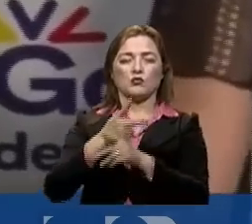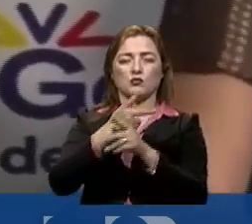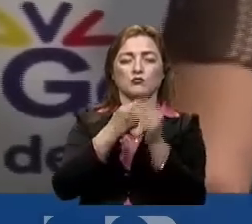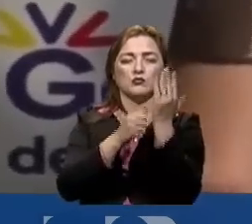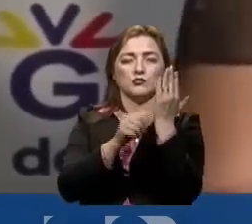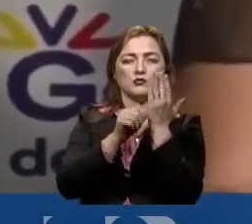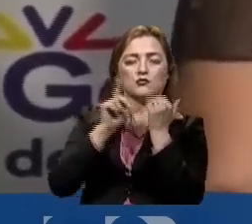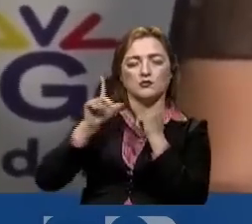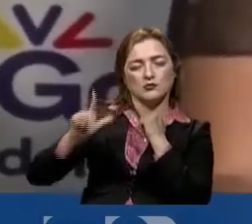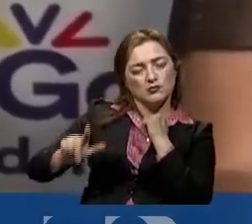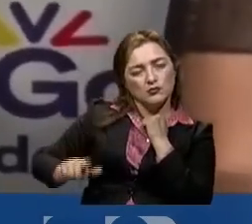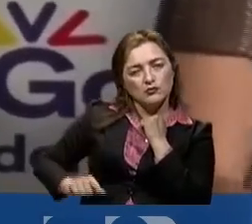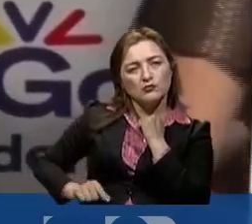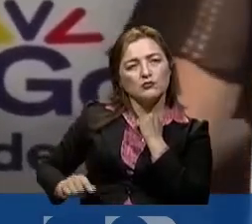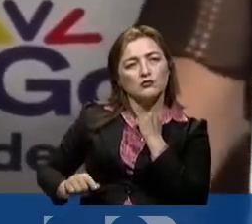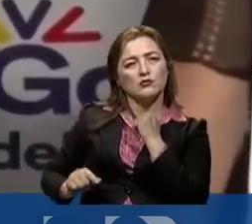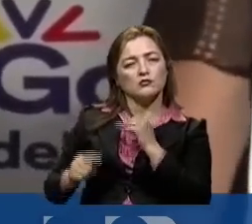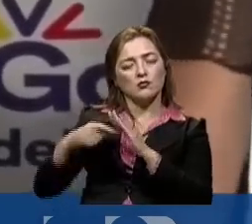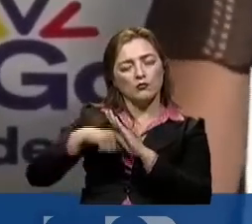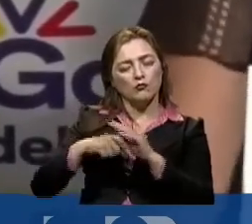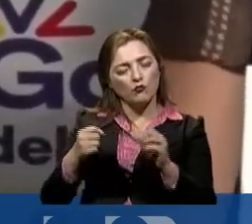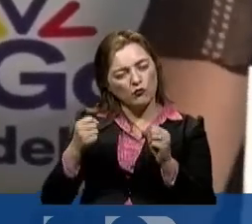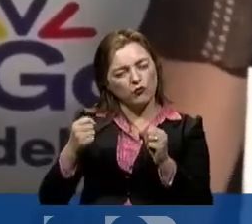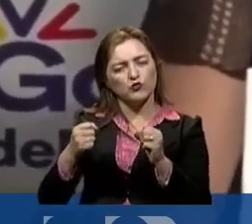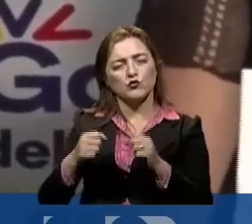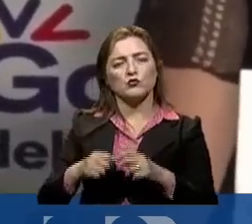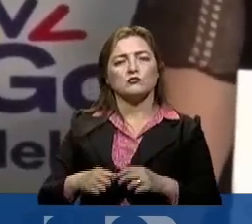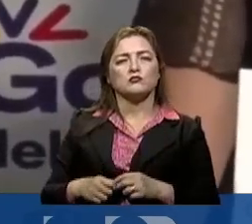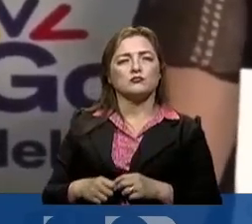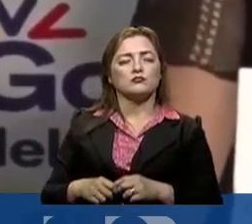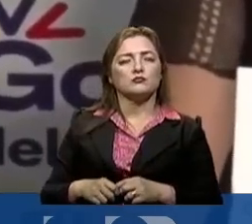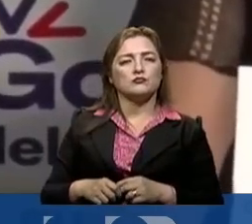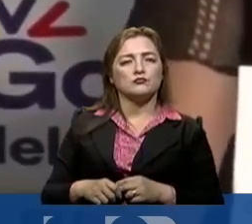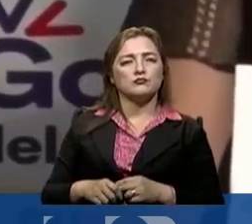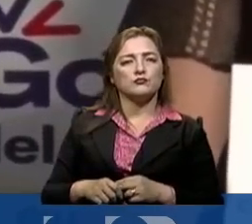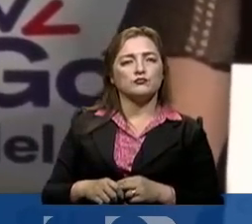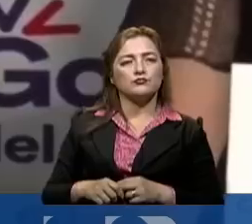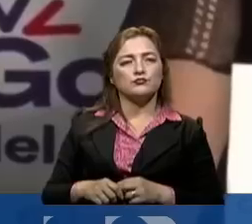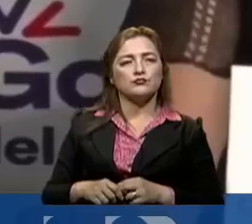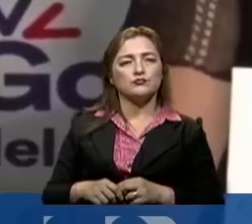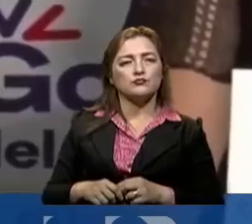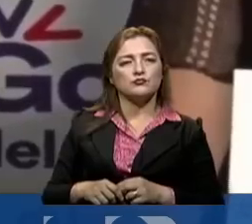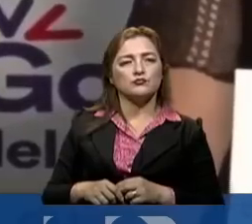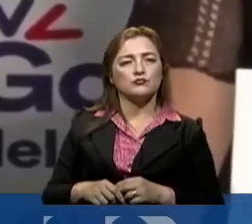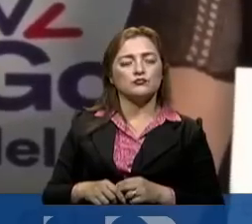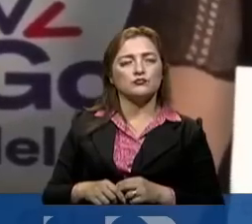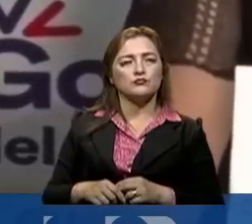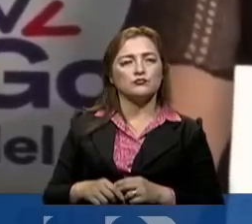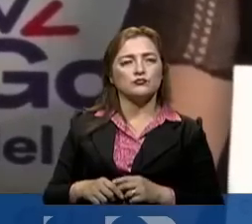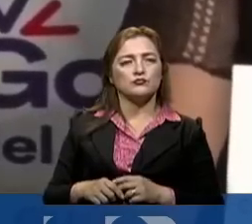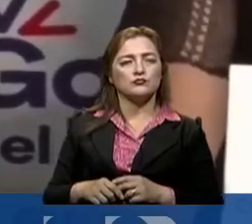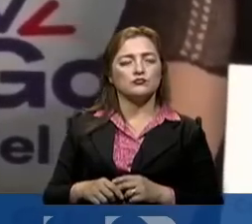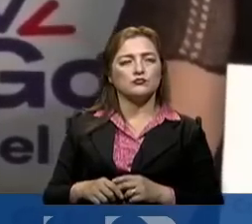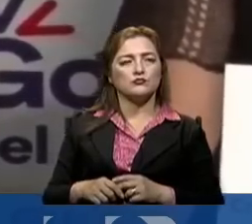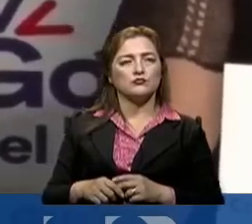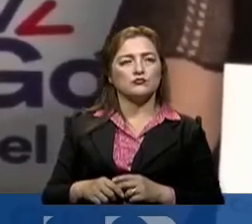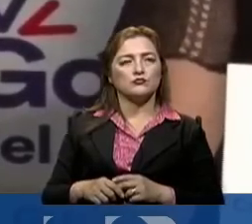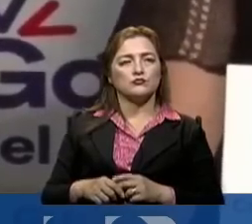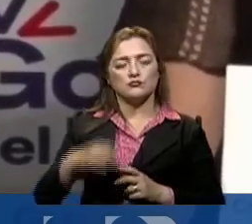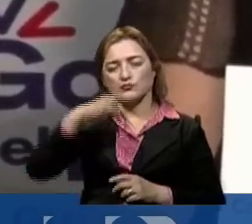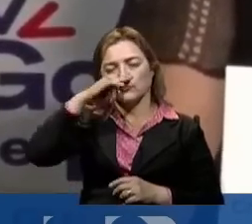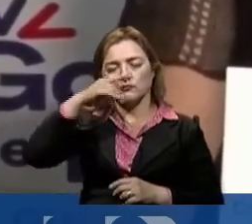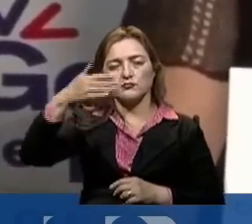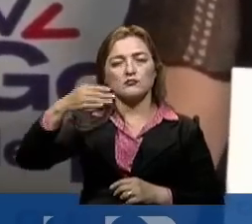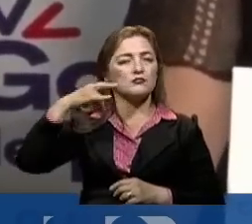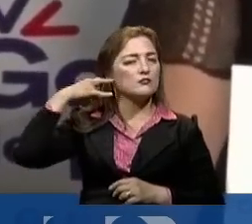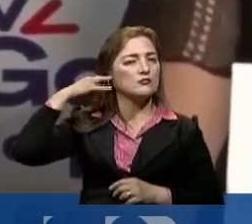Ministerio de Salud también para que esto se profundice, pero fundamentalmente tenemos que precautelar la integridad de aquel niño o